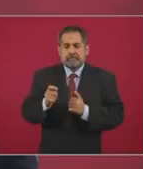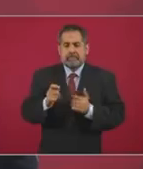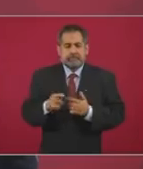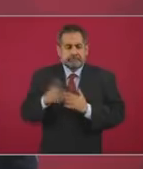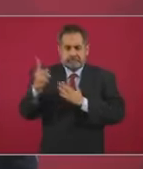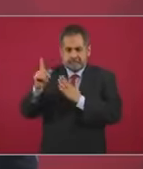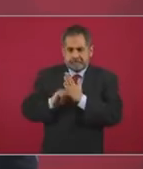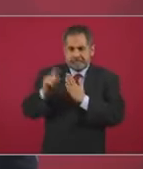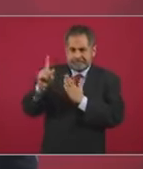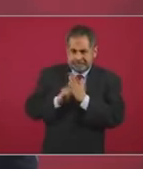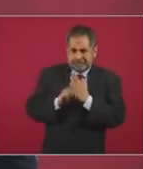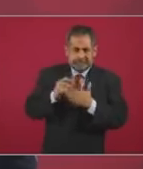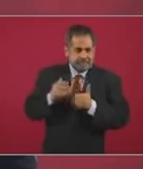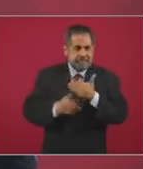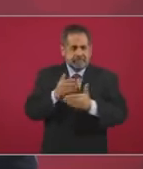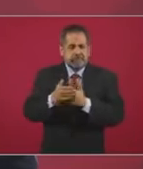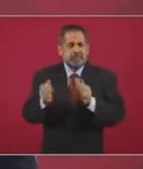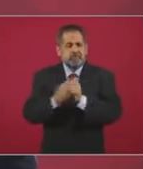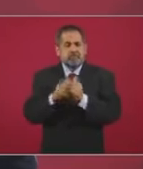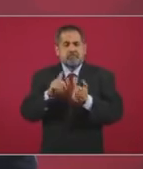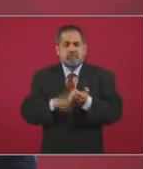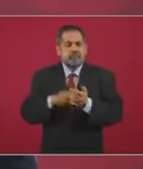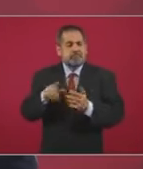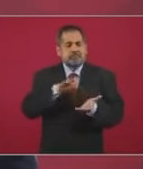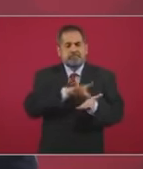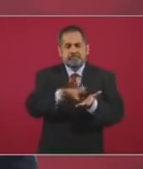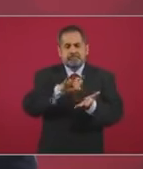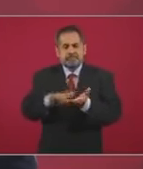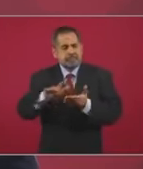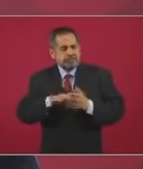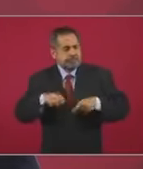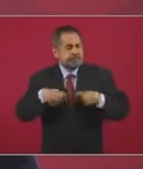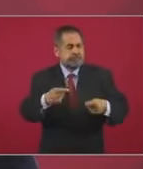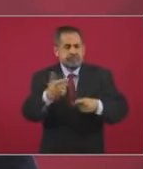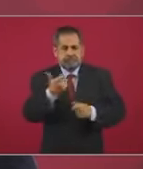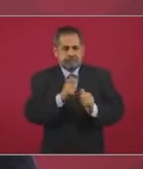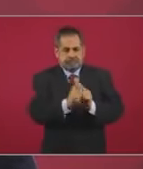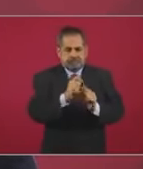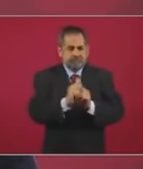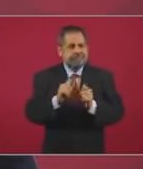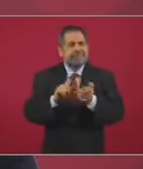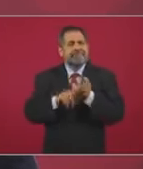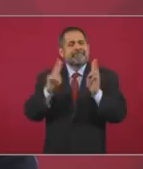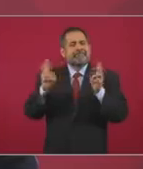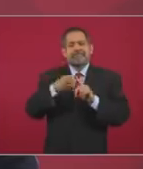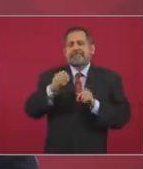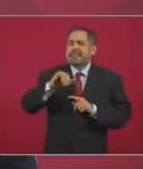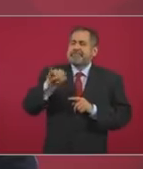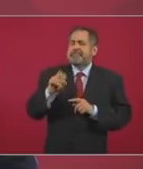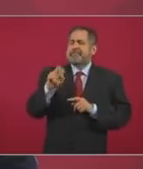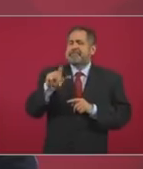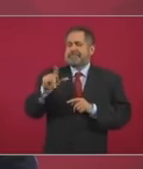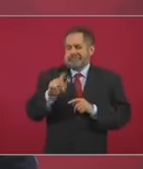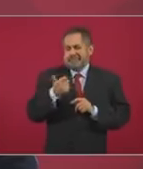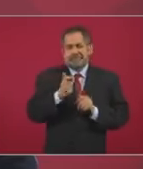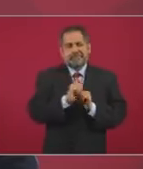mes con mes, están recibiendo un apoyo, un jornal para